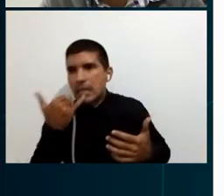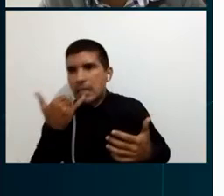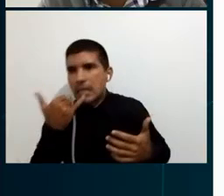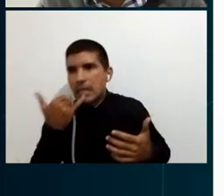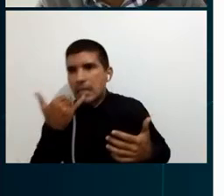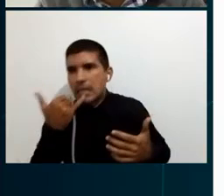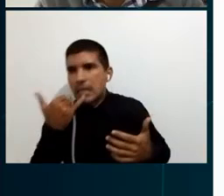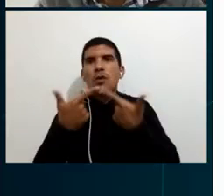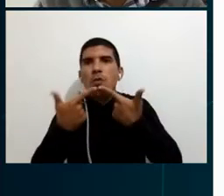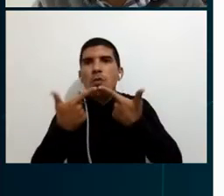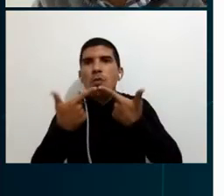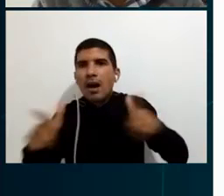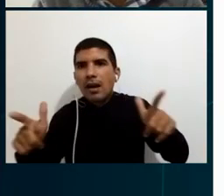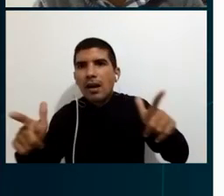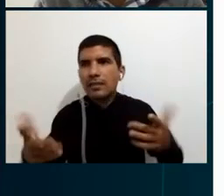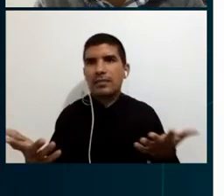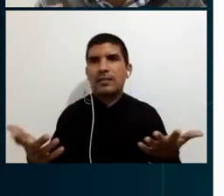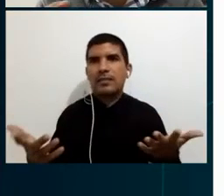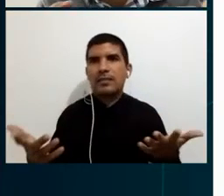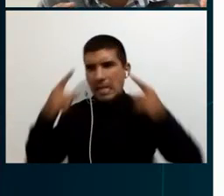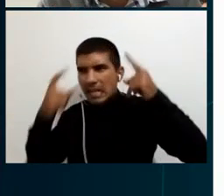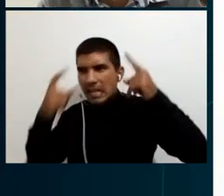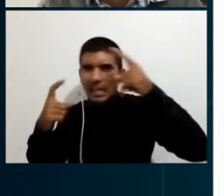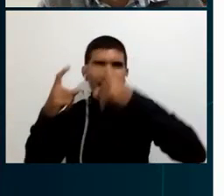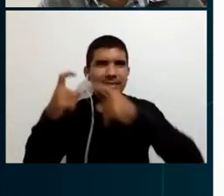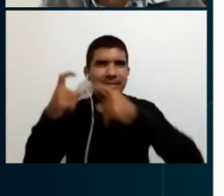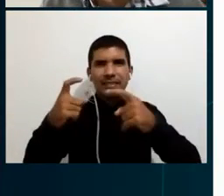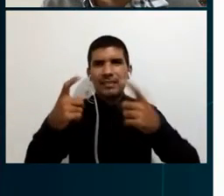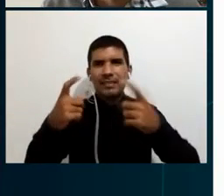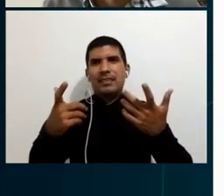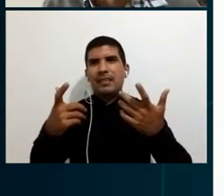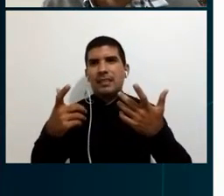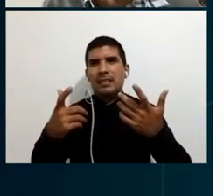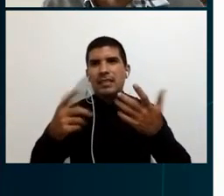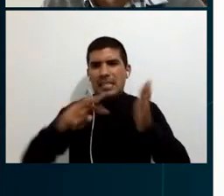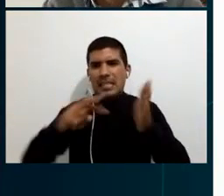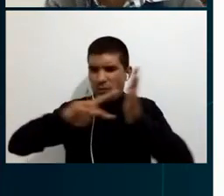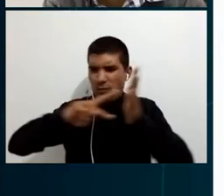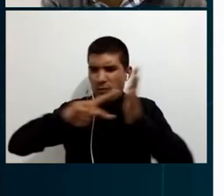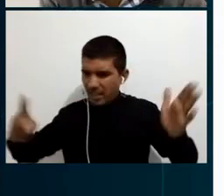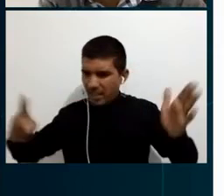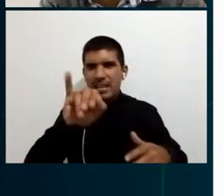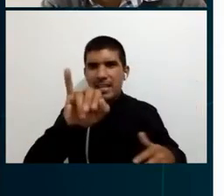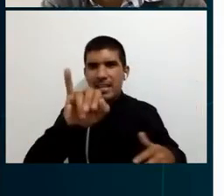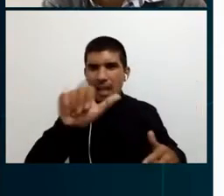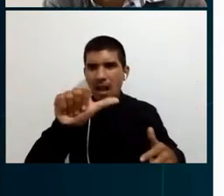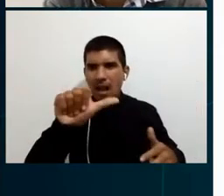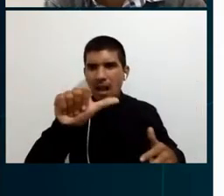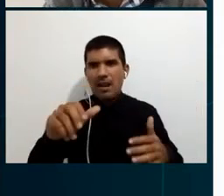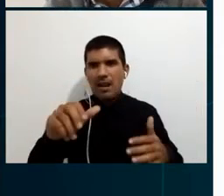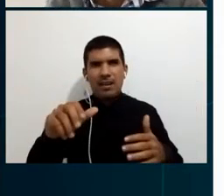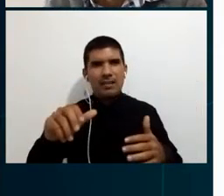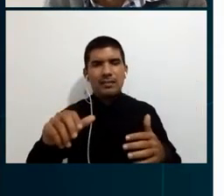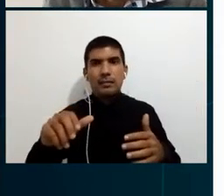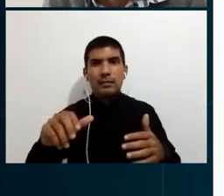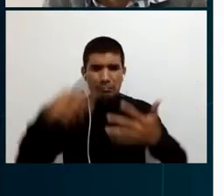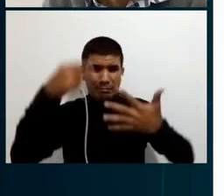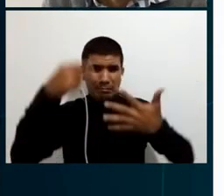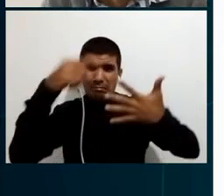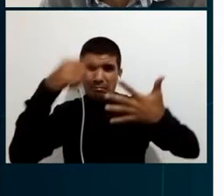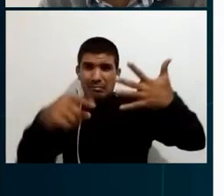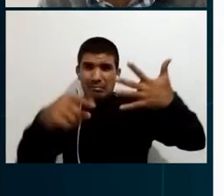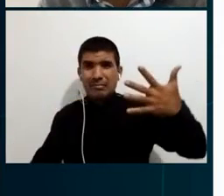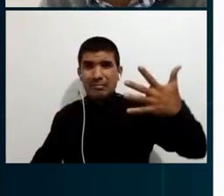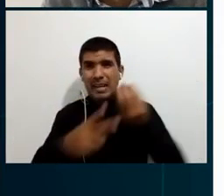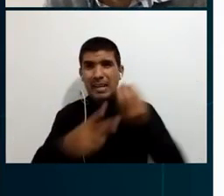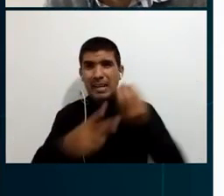inteligencia artificial. Entonces, el primer mensaje es, entendamos cuando hablamos de tecnología, qué es lo que entiende nuestro cliente